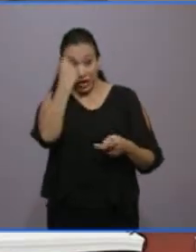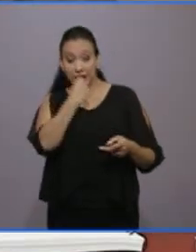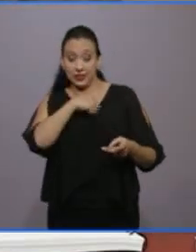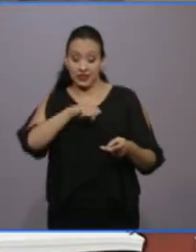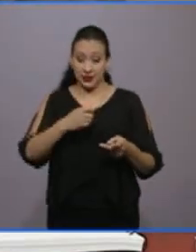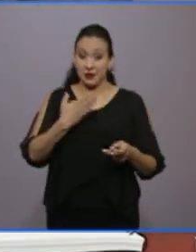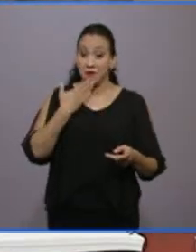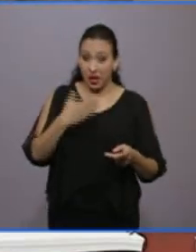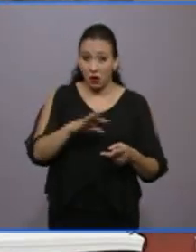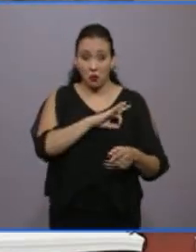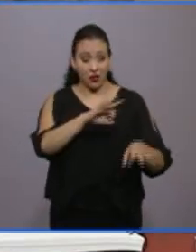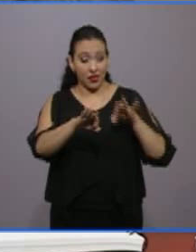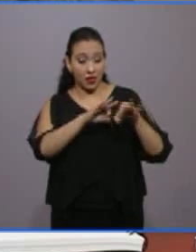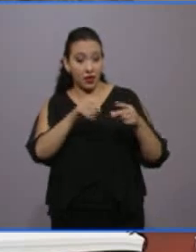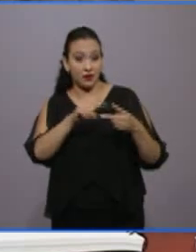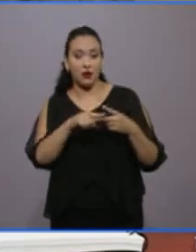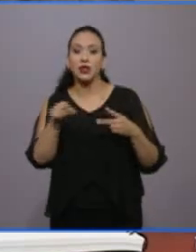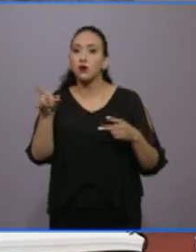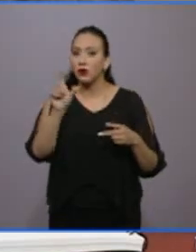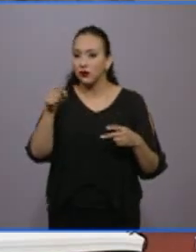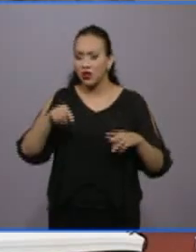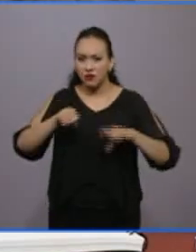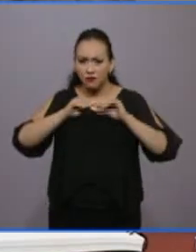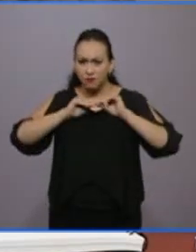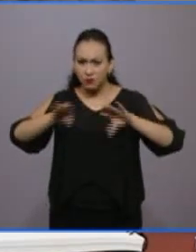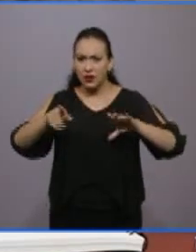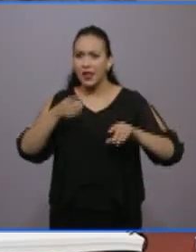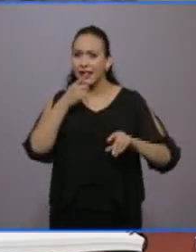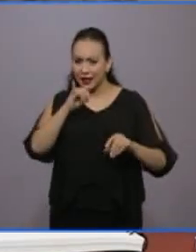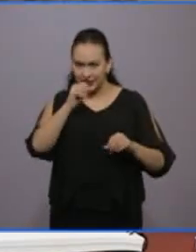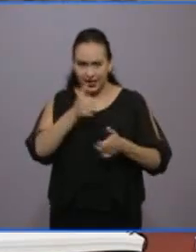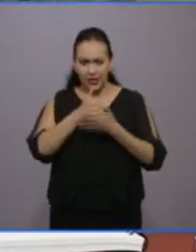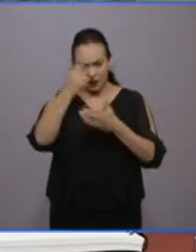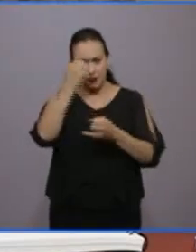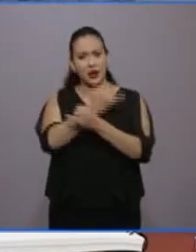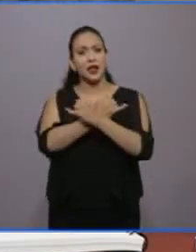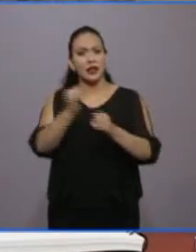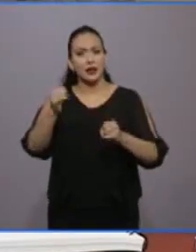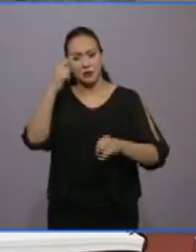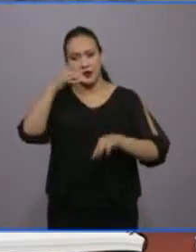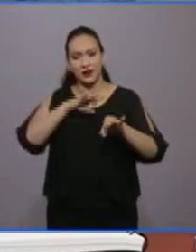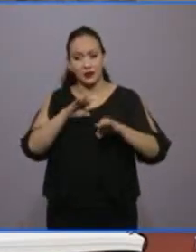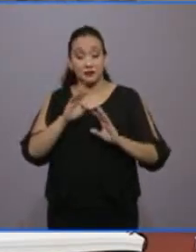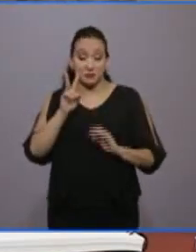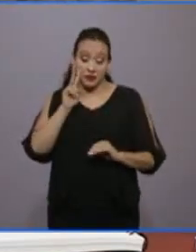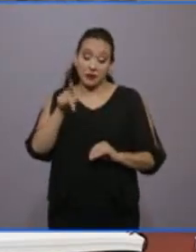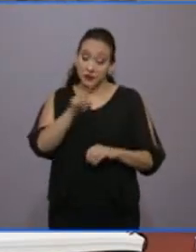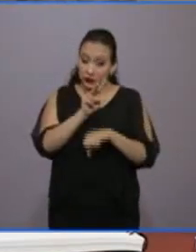es que sus promesas de campaña limitan o no la independencia con la que deberían contar.